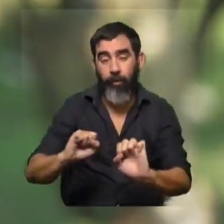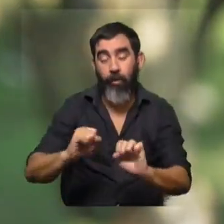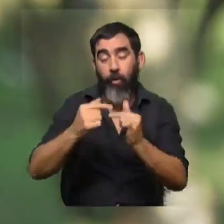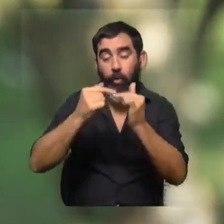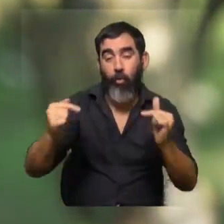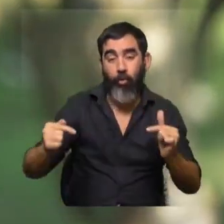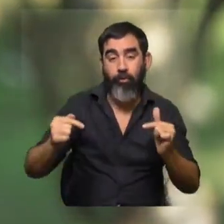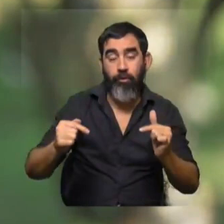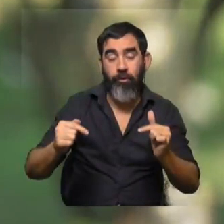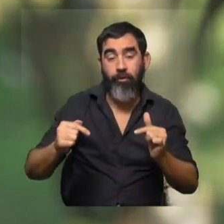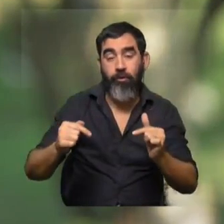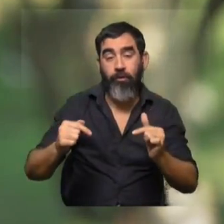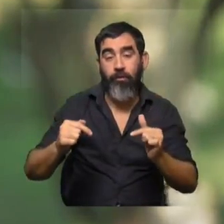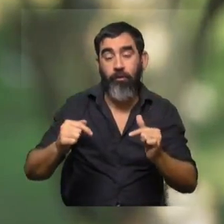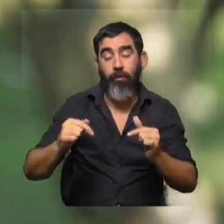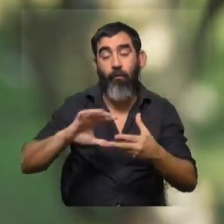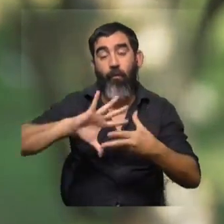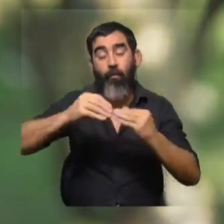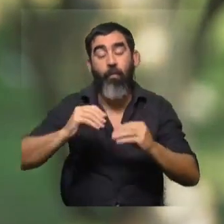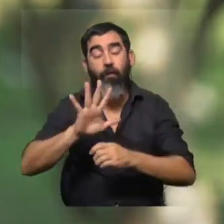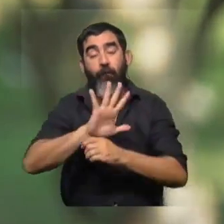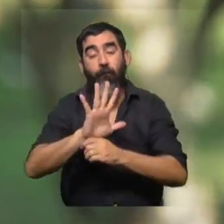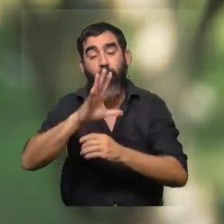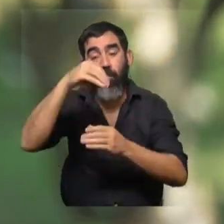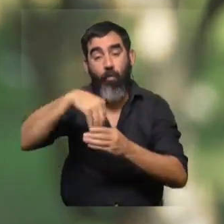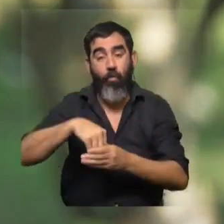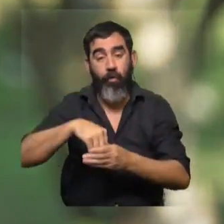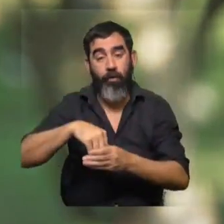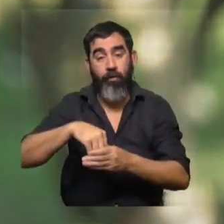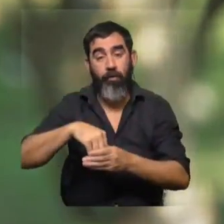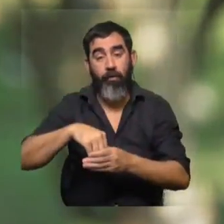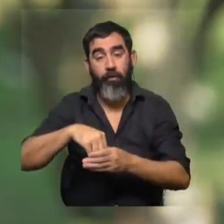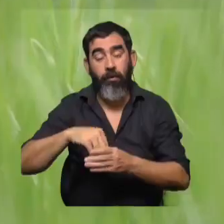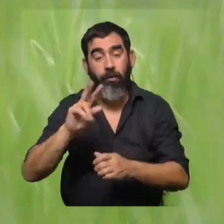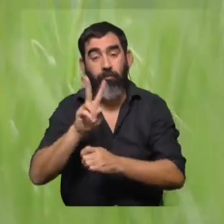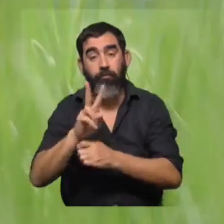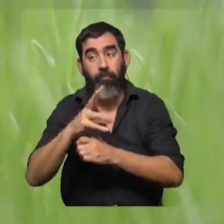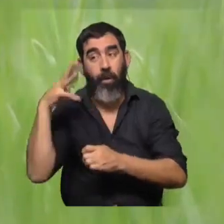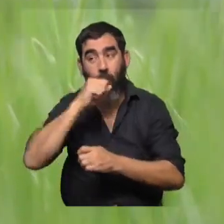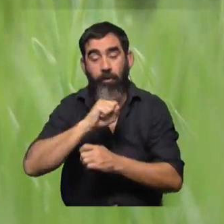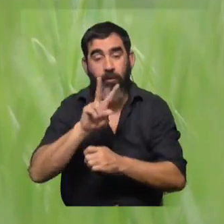organismos con estrategias o con una arquitectura biológica de resistencia.